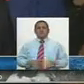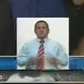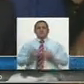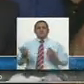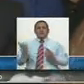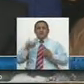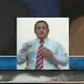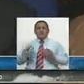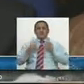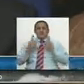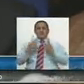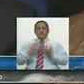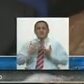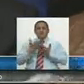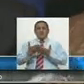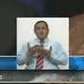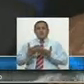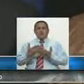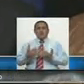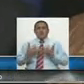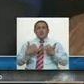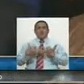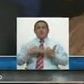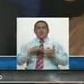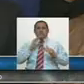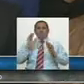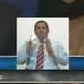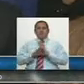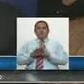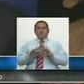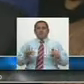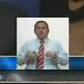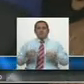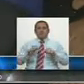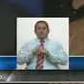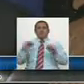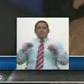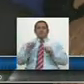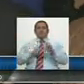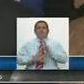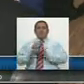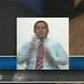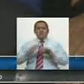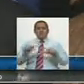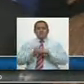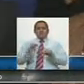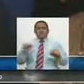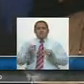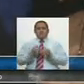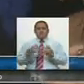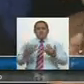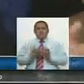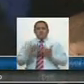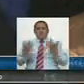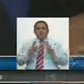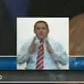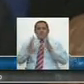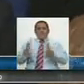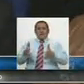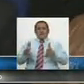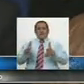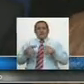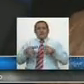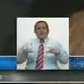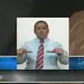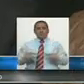Todavía estamos bajo los efectos de una bomba o falsa bomba o un artefacto que ha sido dejado en el